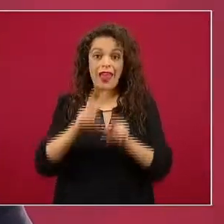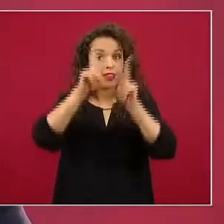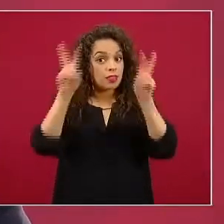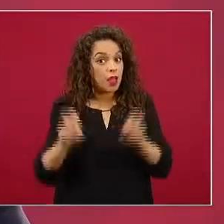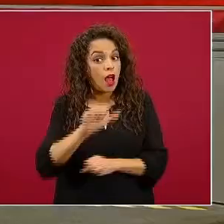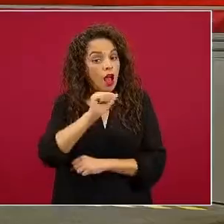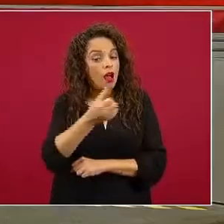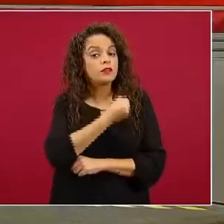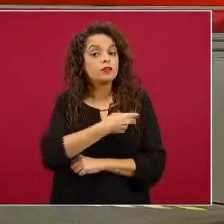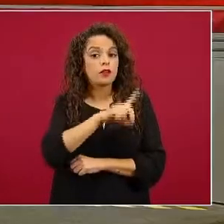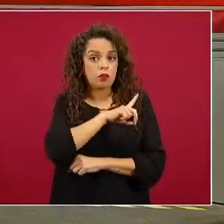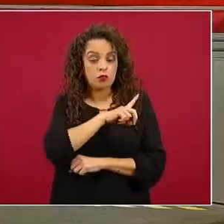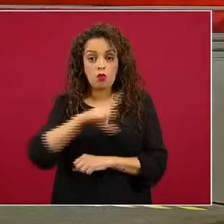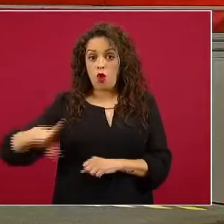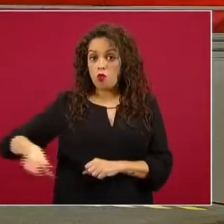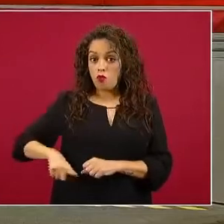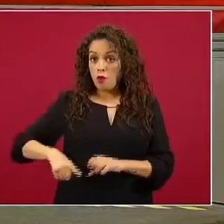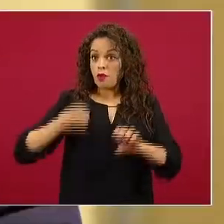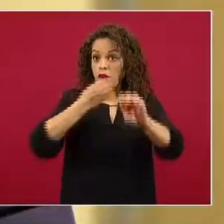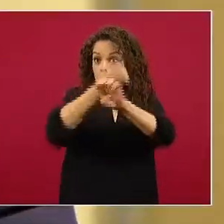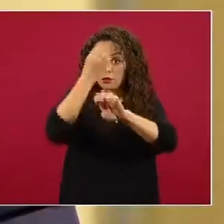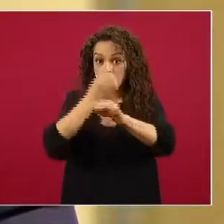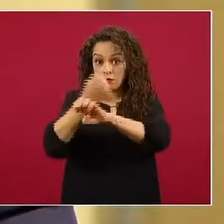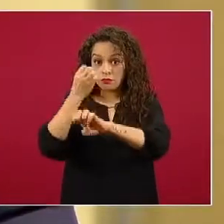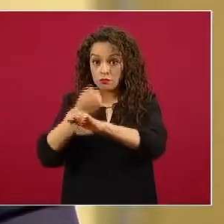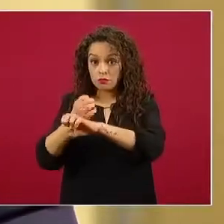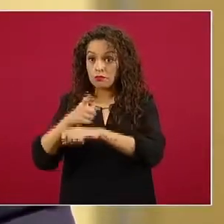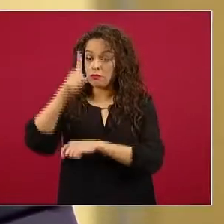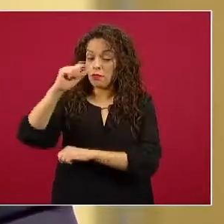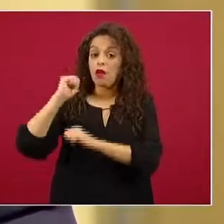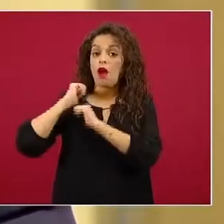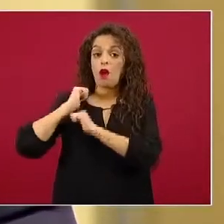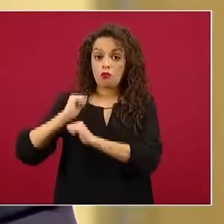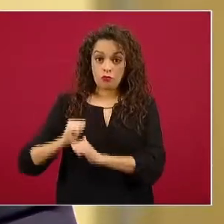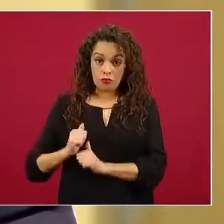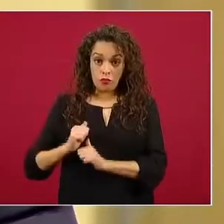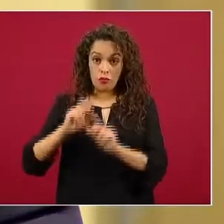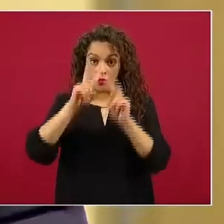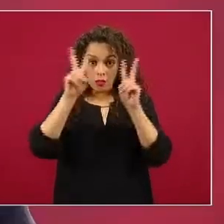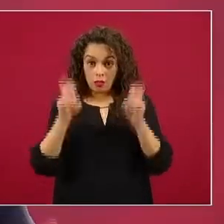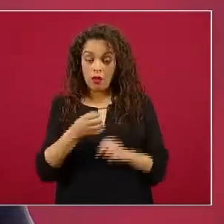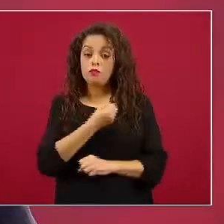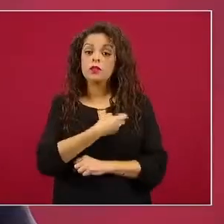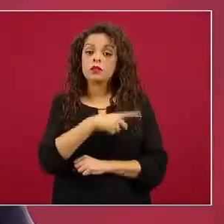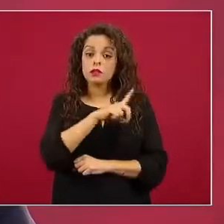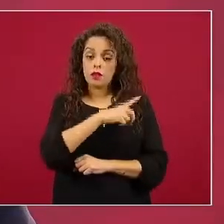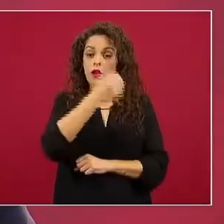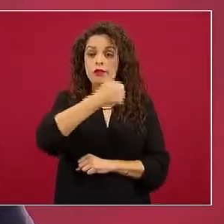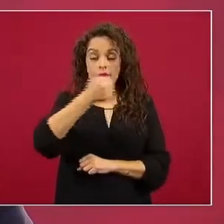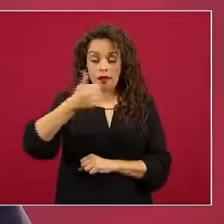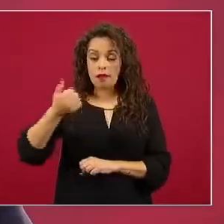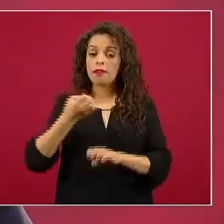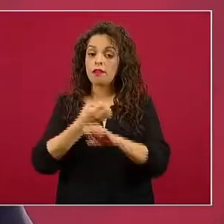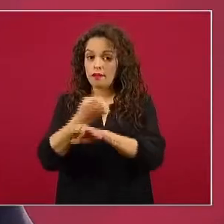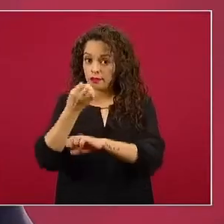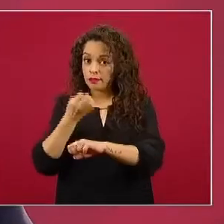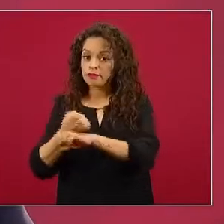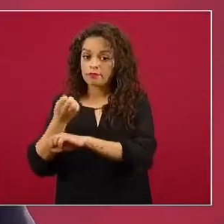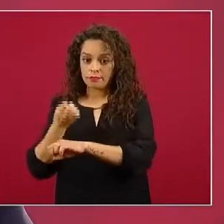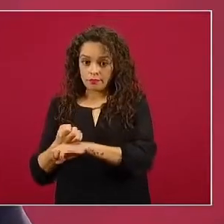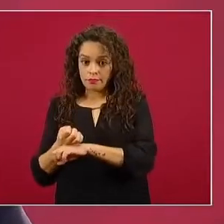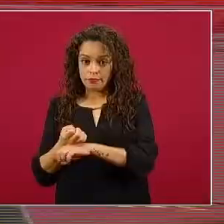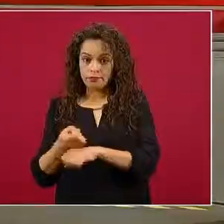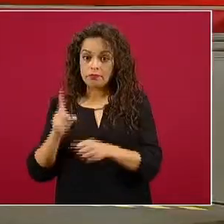gobiernos de los estados son autoridades sanitarias en los estados. Y de manera análoga, los gobiernos de los estados